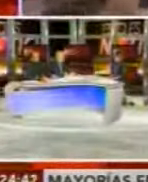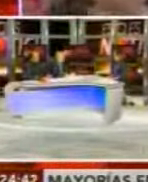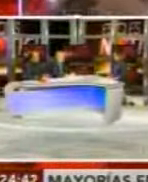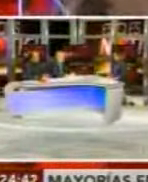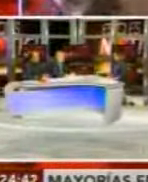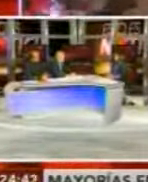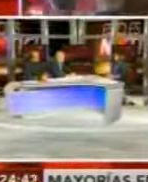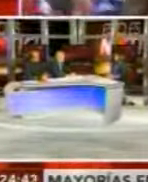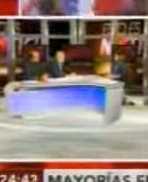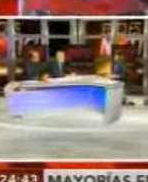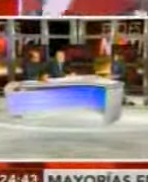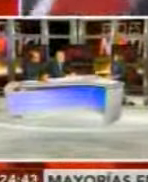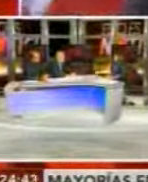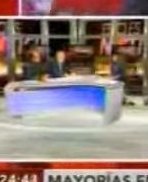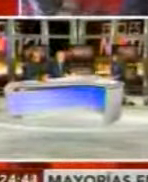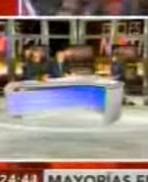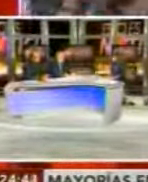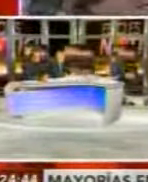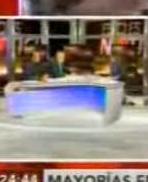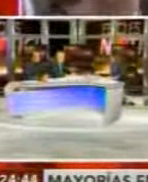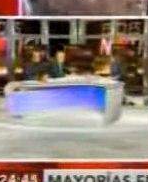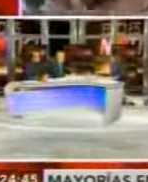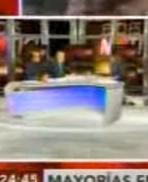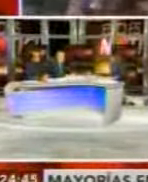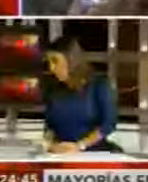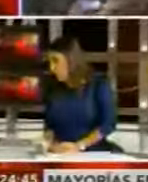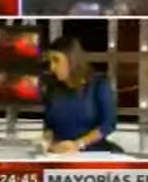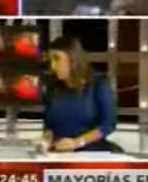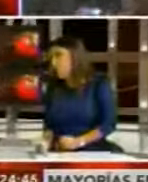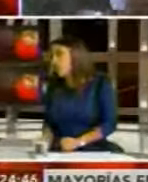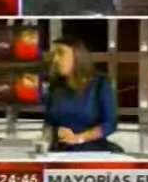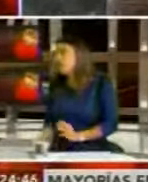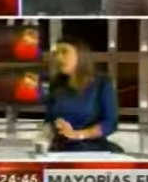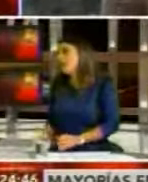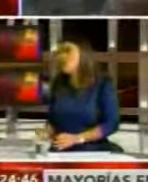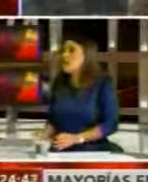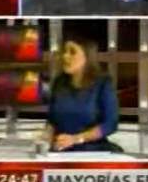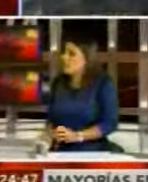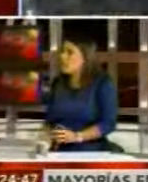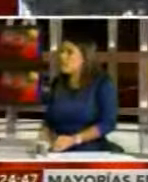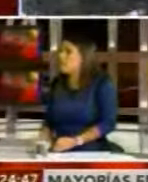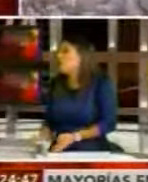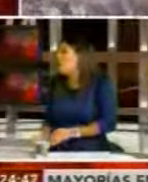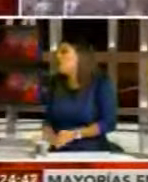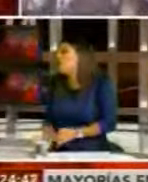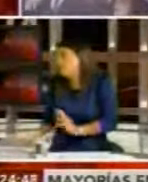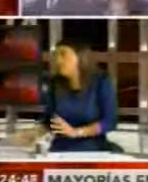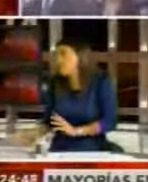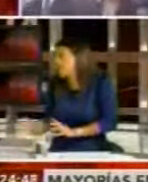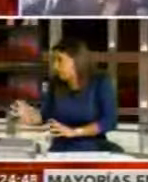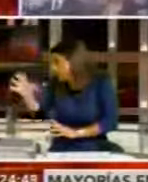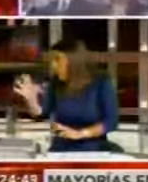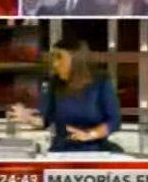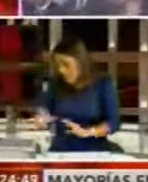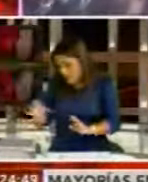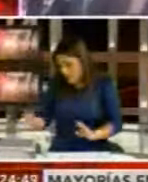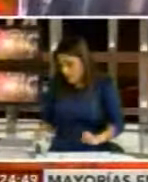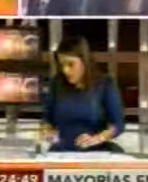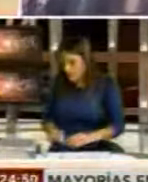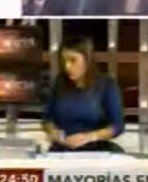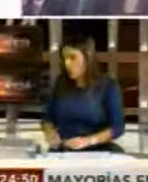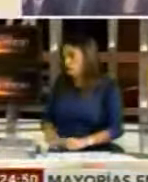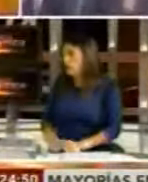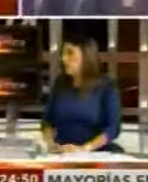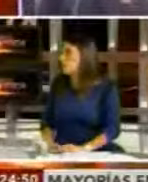gobierno? Tenemos que el presidente Piñera terminó su mandato con un 50% de aprobación y con un año 2013 que en materia económica fue bastante bueno, a diferencia